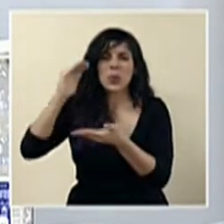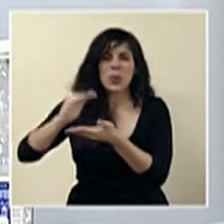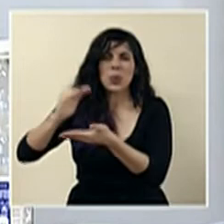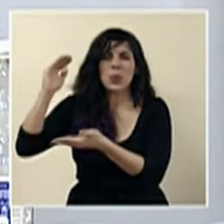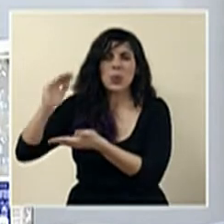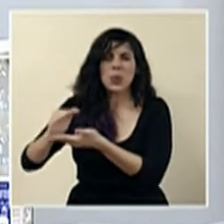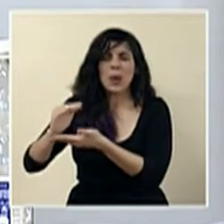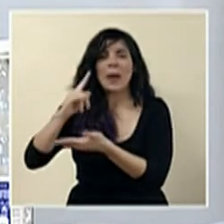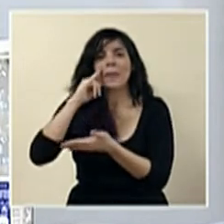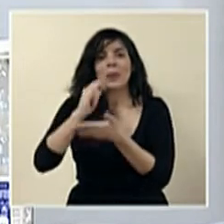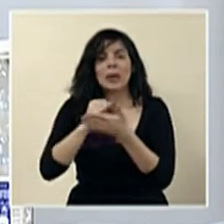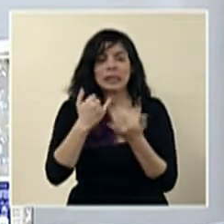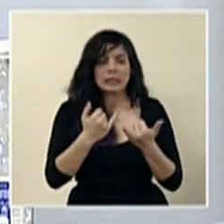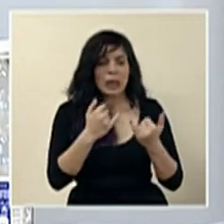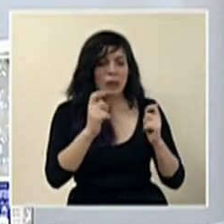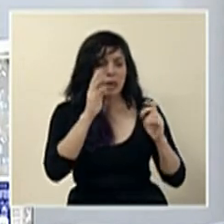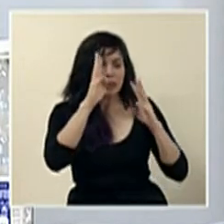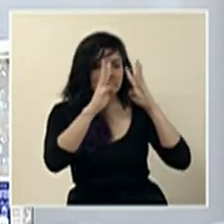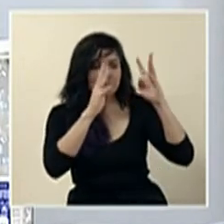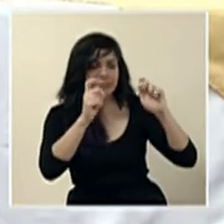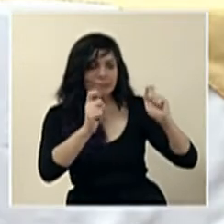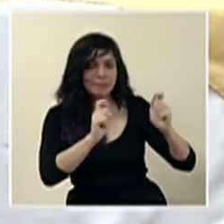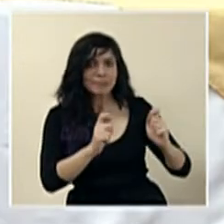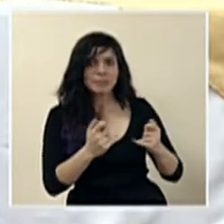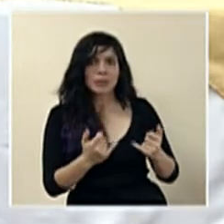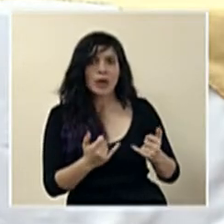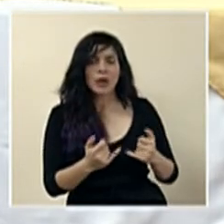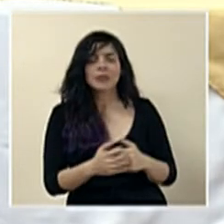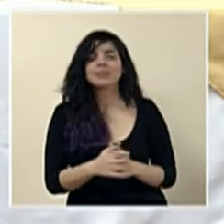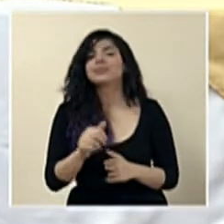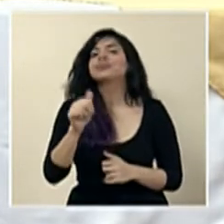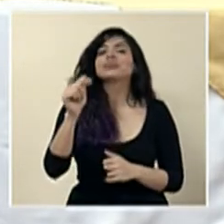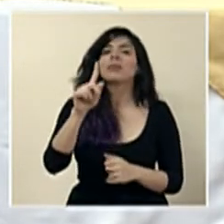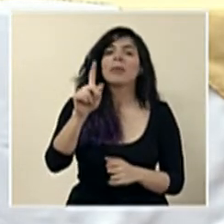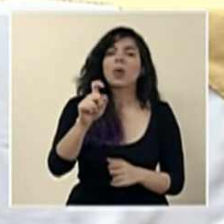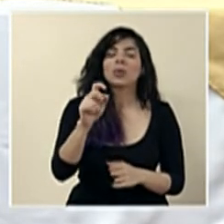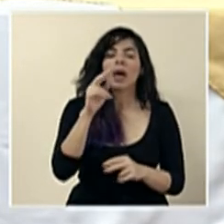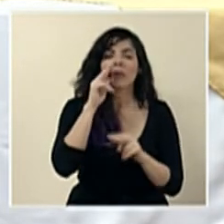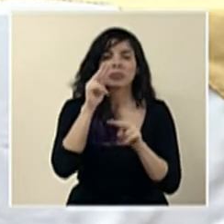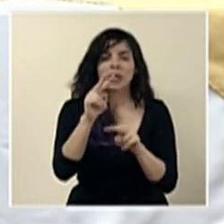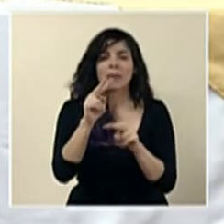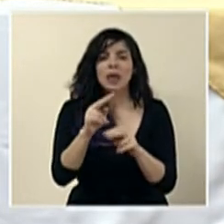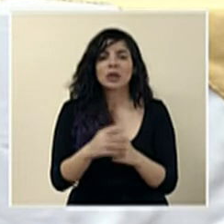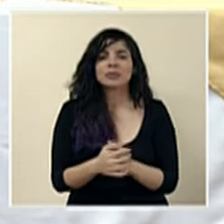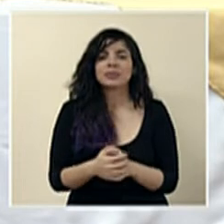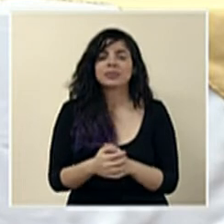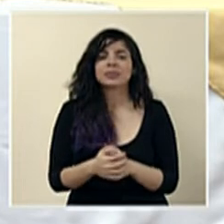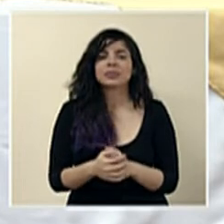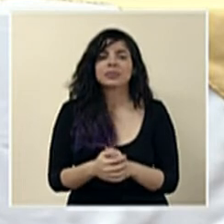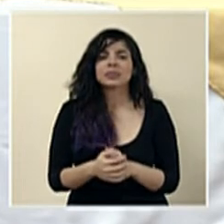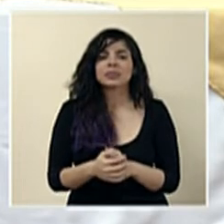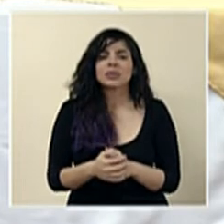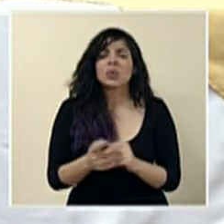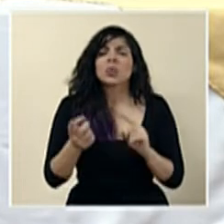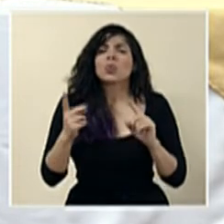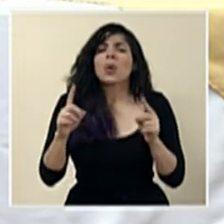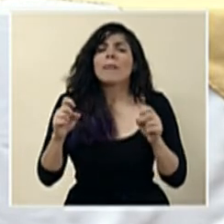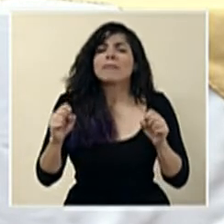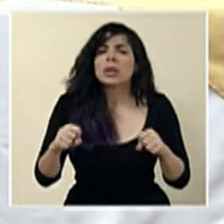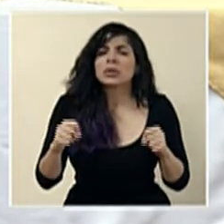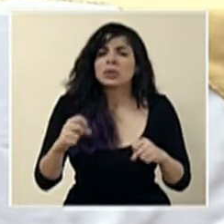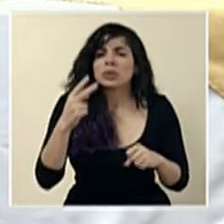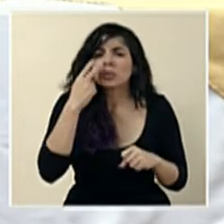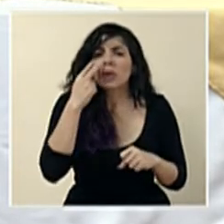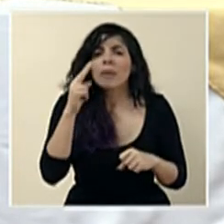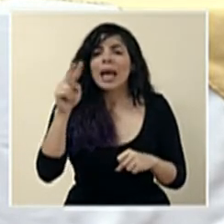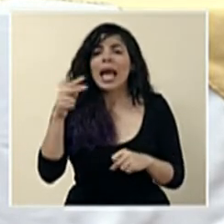por eso estamos tomando estas medidas. Tenemos otra consulta del Observador. ¿Qué posibilidades le ve a la